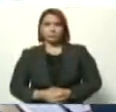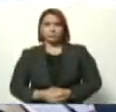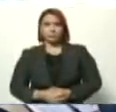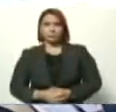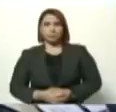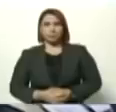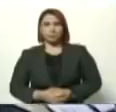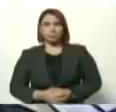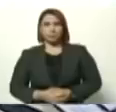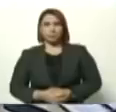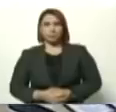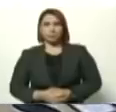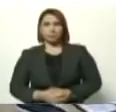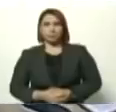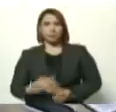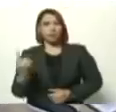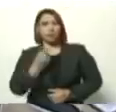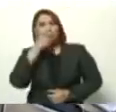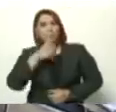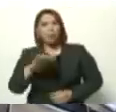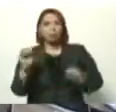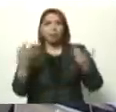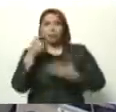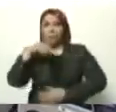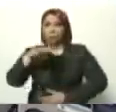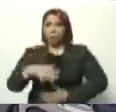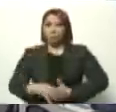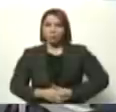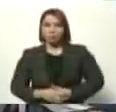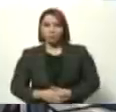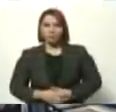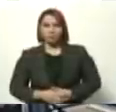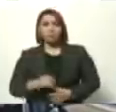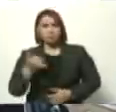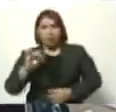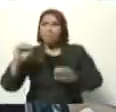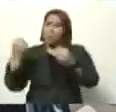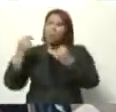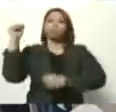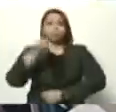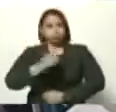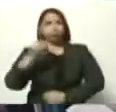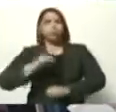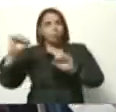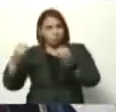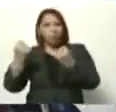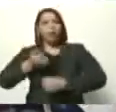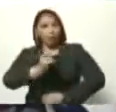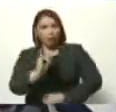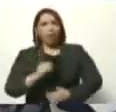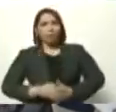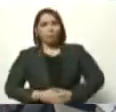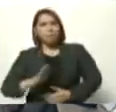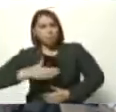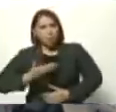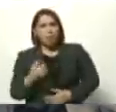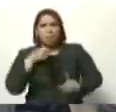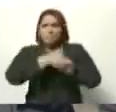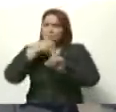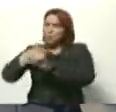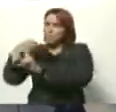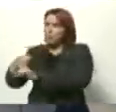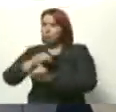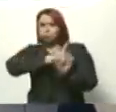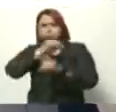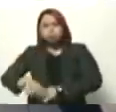En aquello de que solo el pueblo salva al pueblo. ¿Hay bloqueo? Hay bloqueo. ¿Podemos combatirlo y